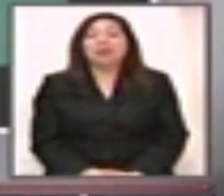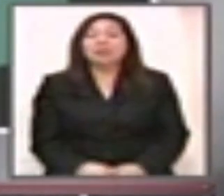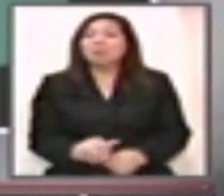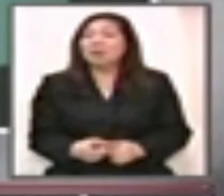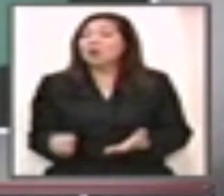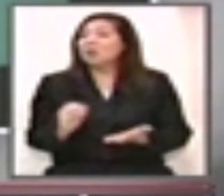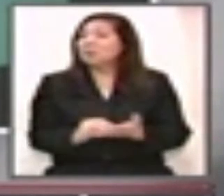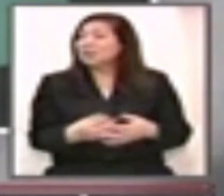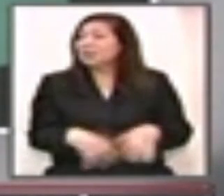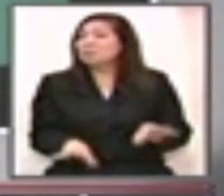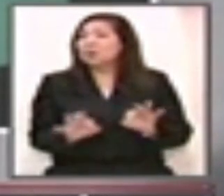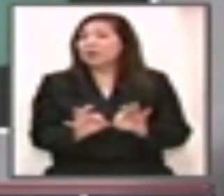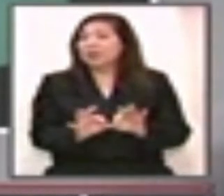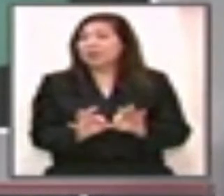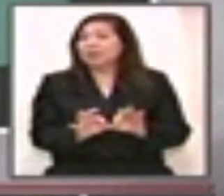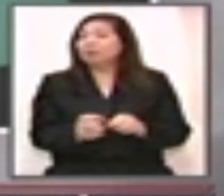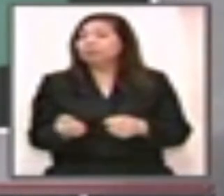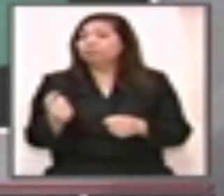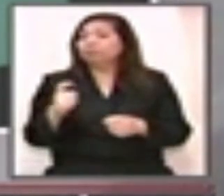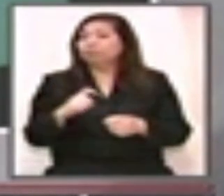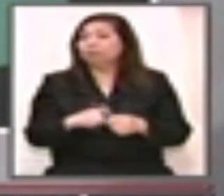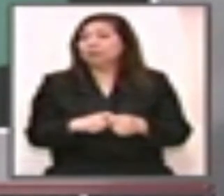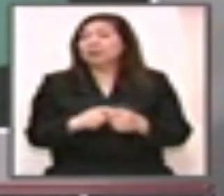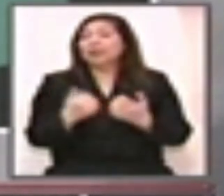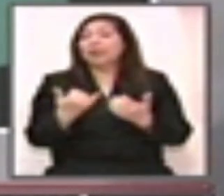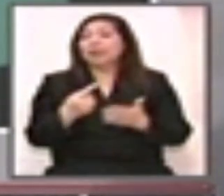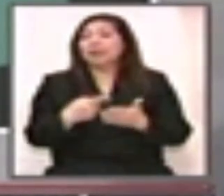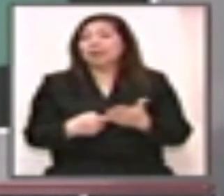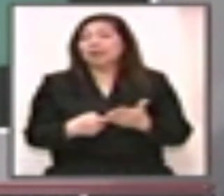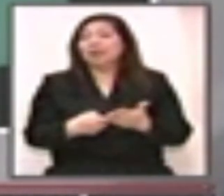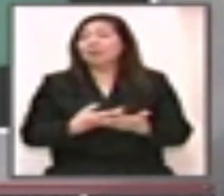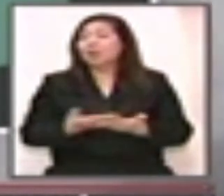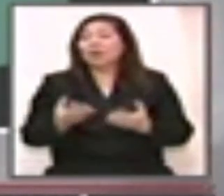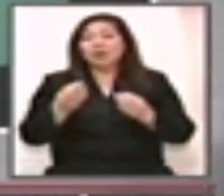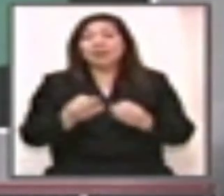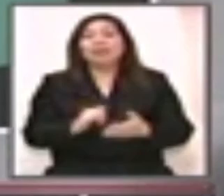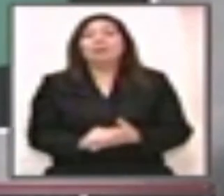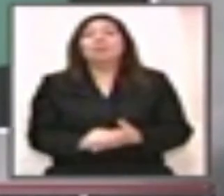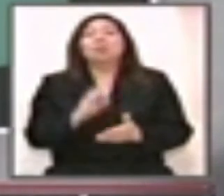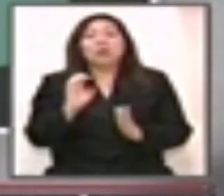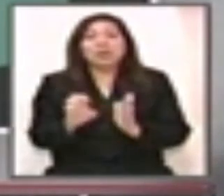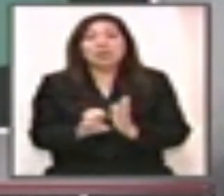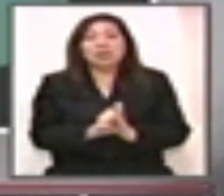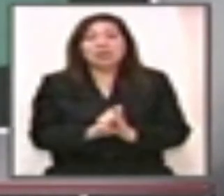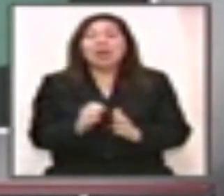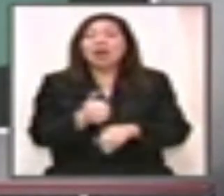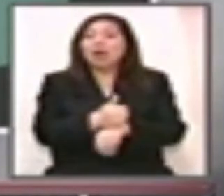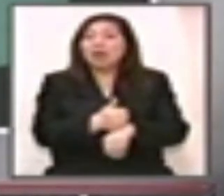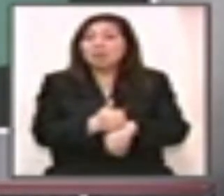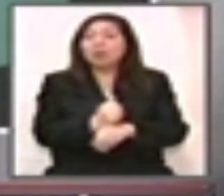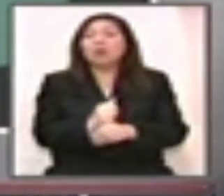Pero lo más importante es que hemos conseguido que destinos no convencionales, como por ejemplo